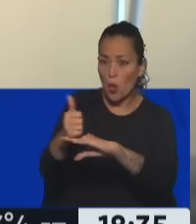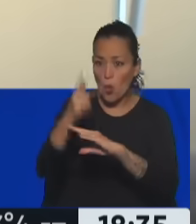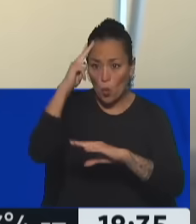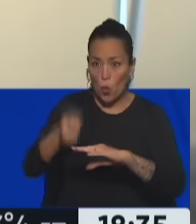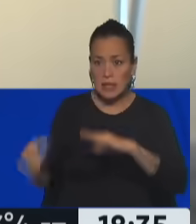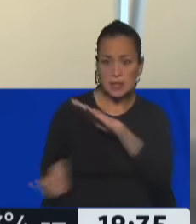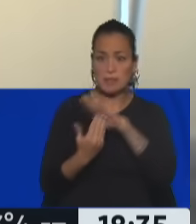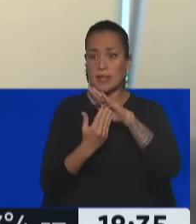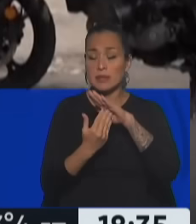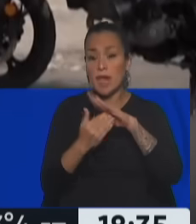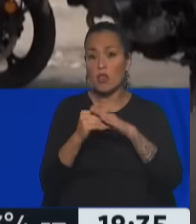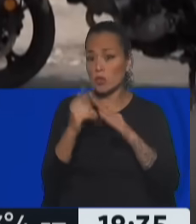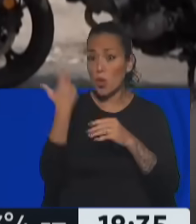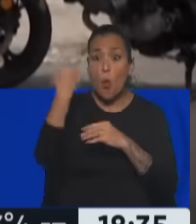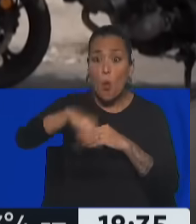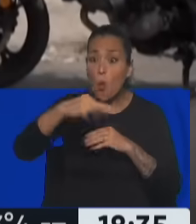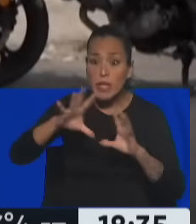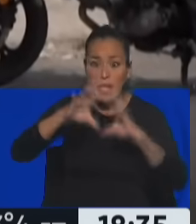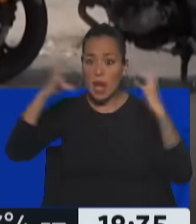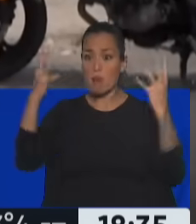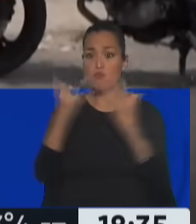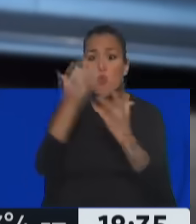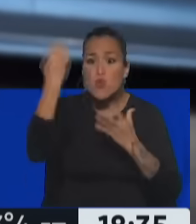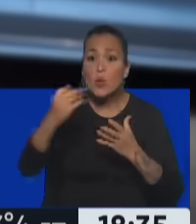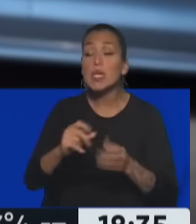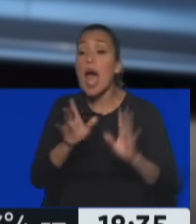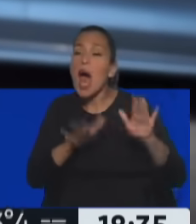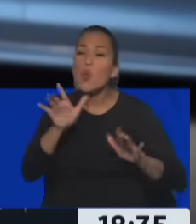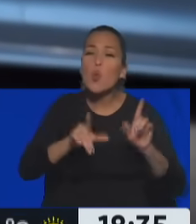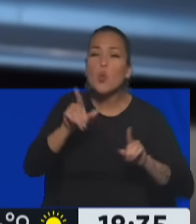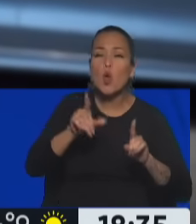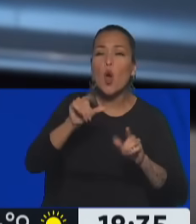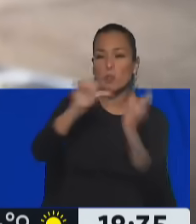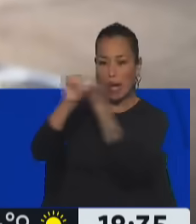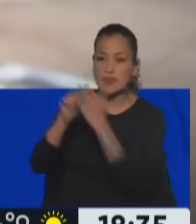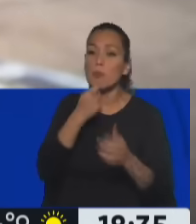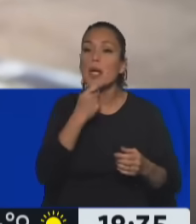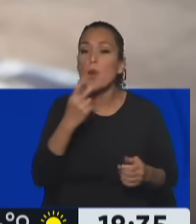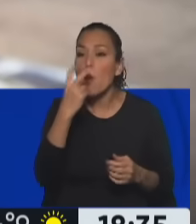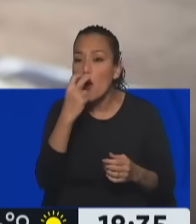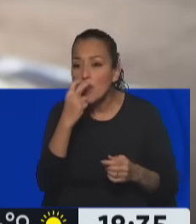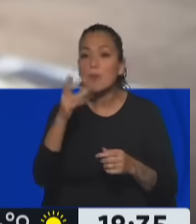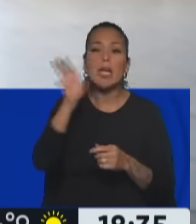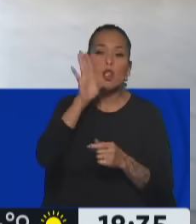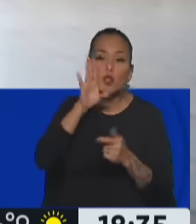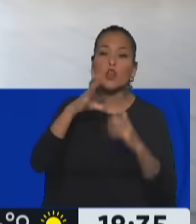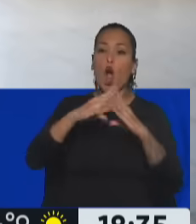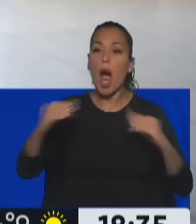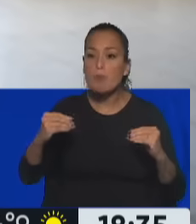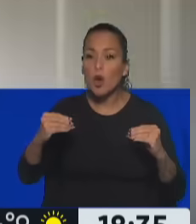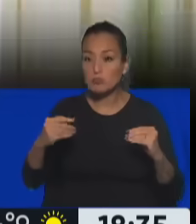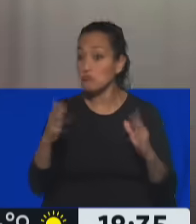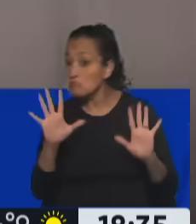mundo. Existen sistemas semejantes en países como Bolivia, Estados Unidos y Japón, pero ninguno llega a tener la magnitud de la